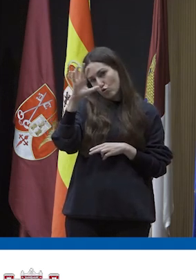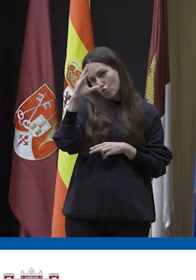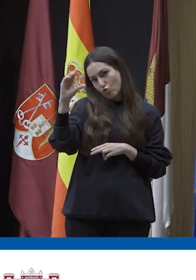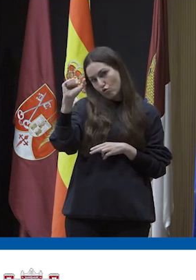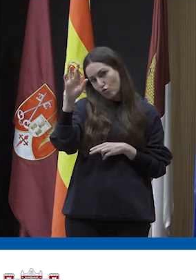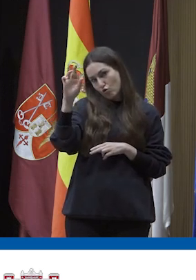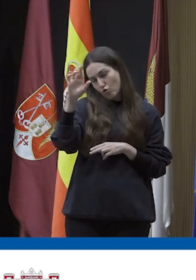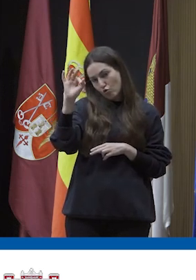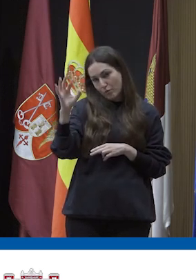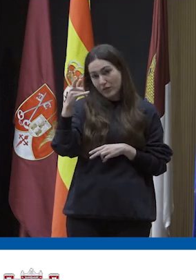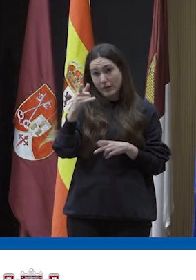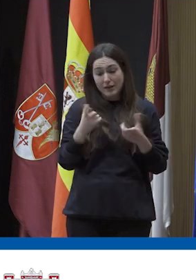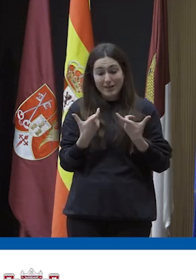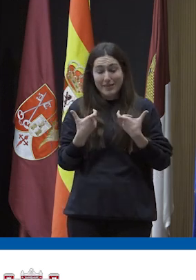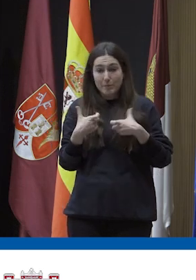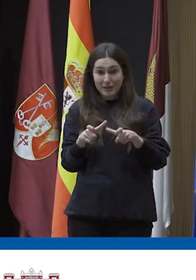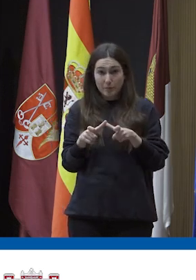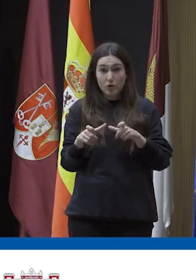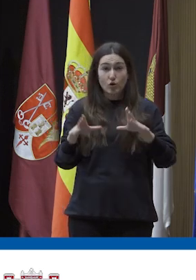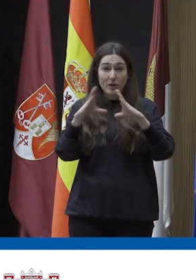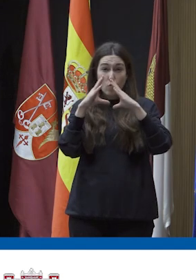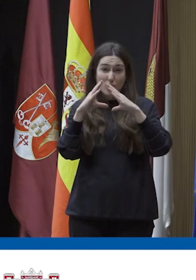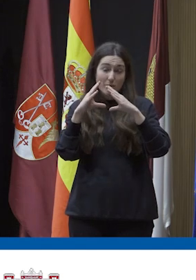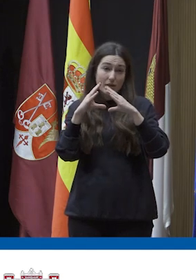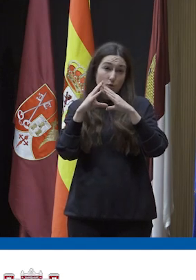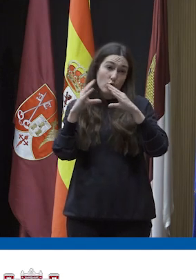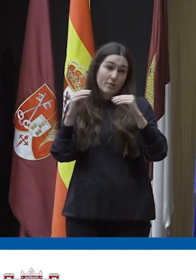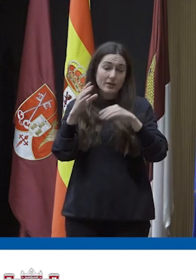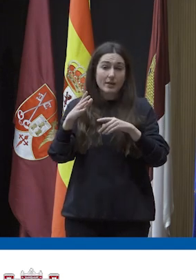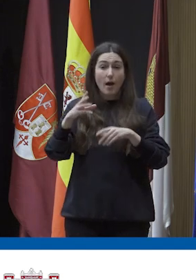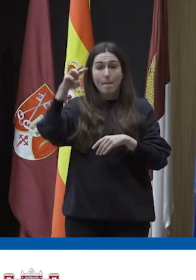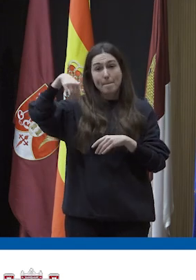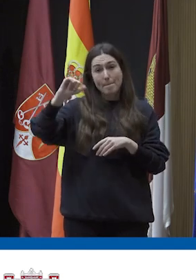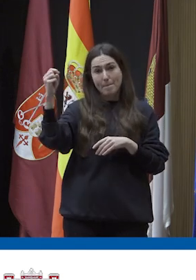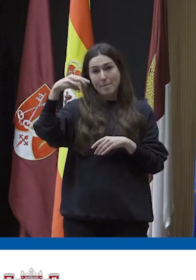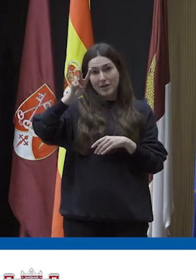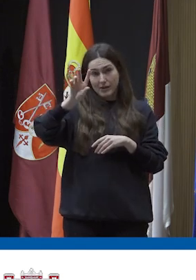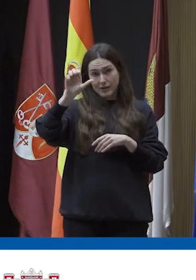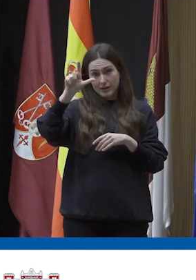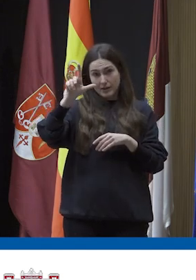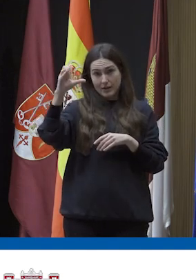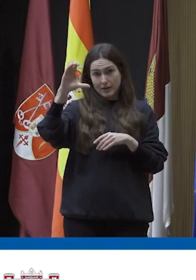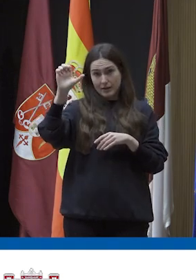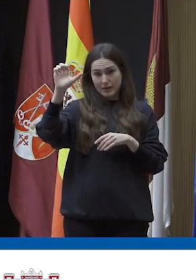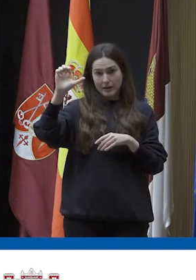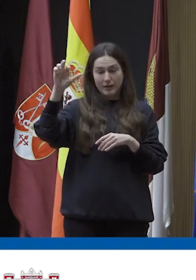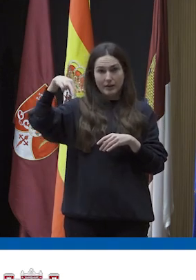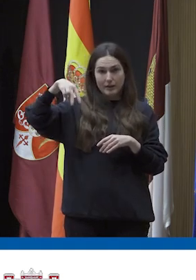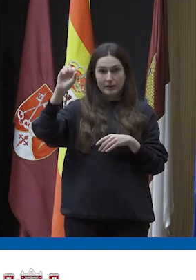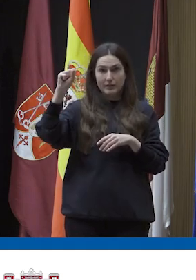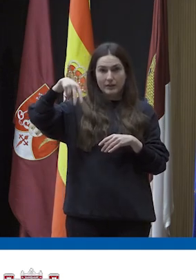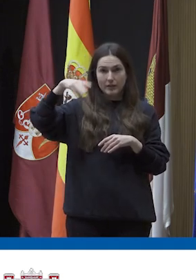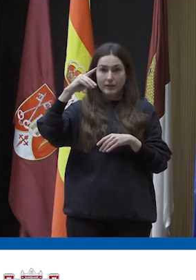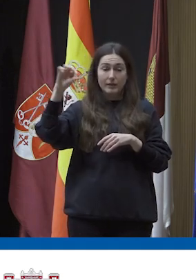Medicina Clínica de la Universidad Miguel Hernández, también miembro de la Sociedad Española de Cardiología y